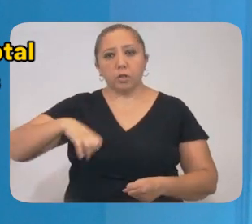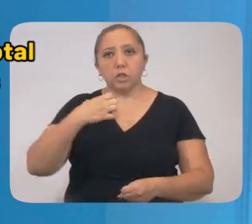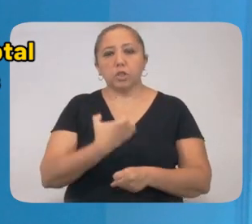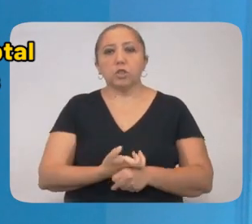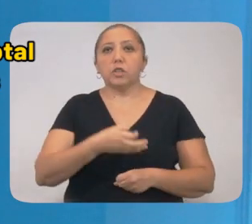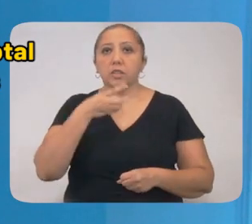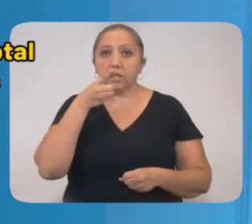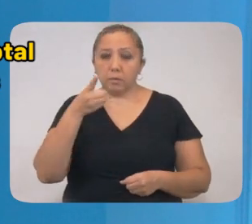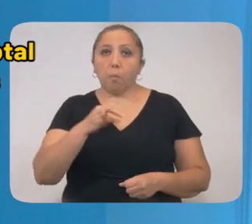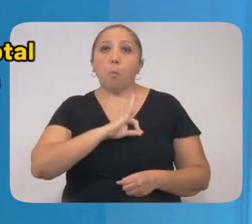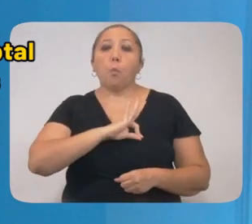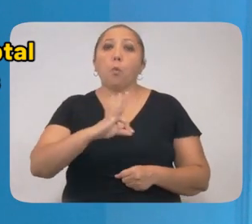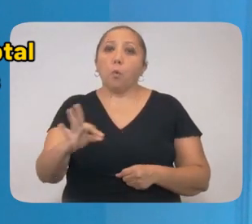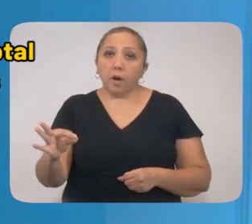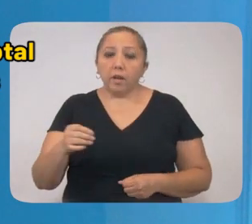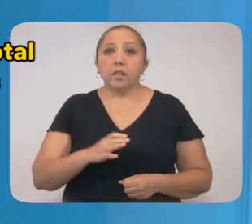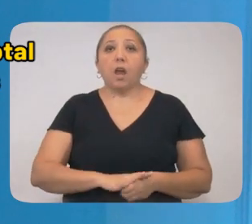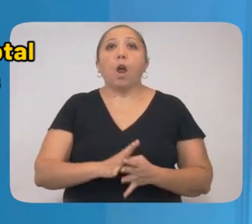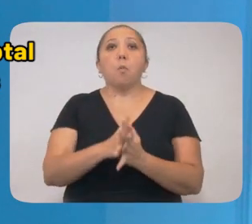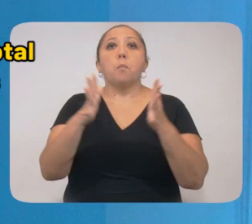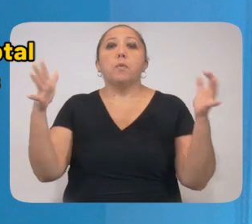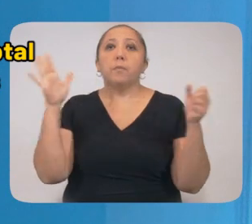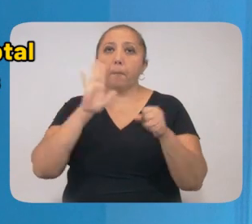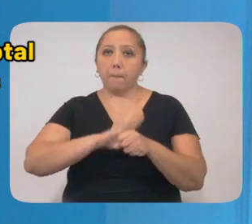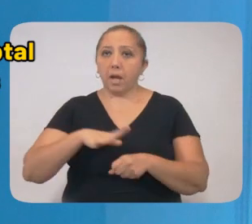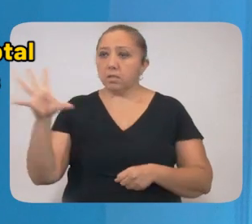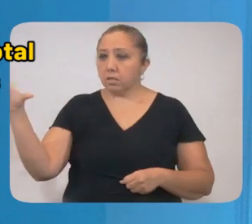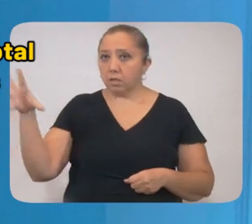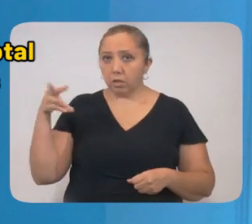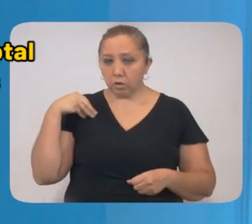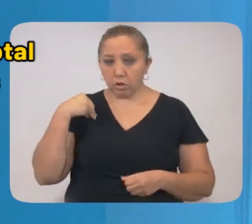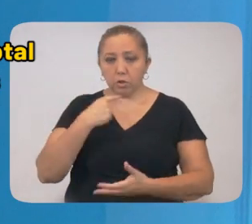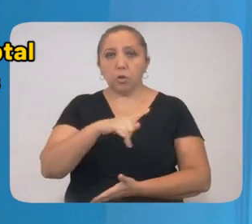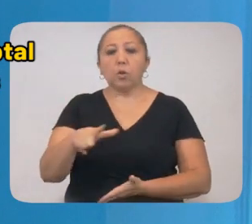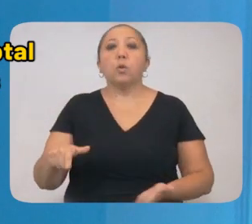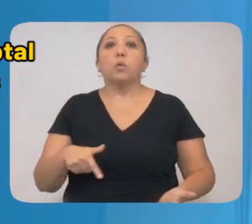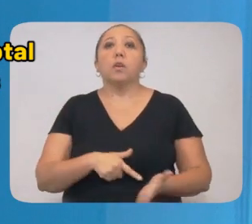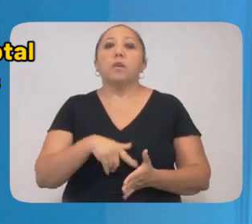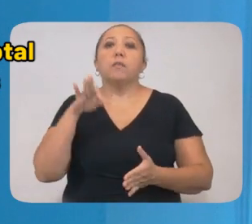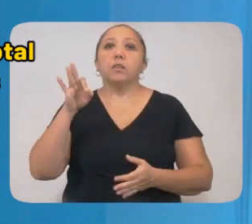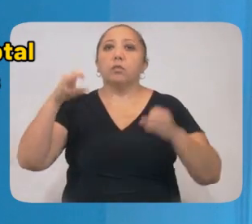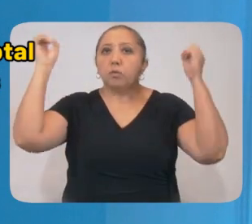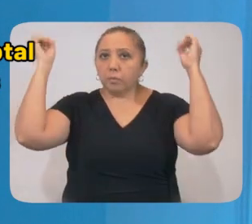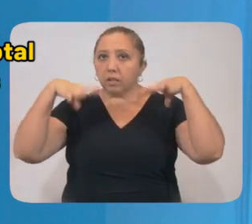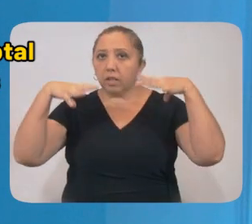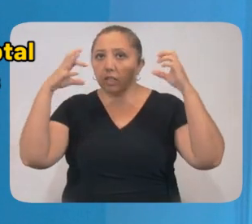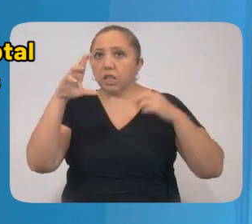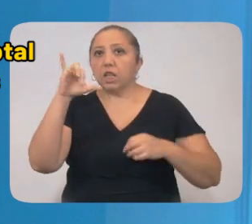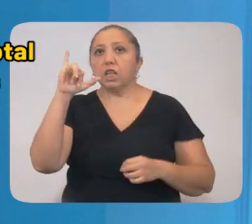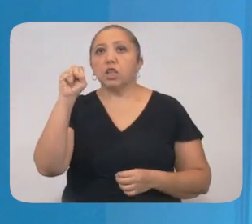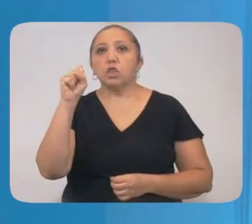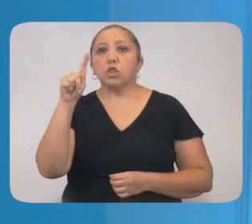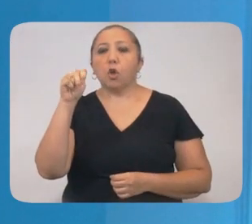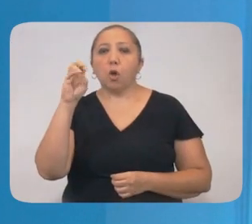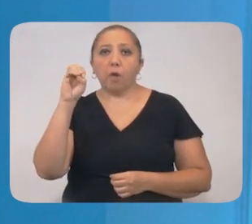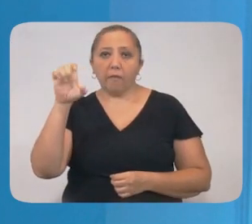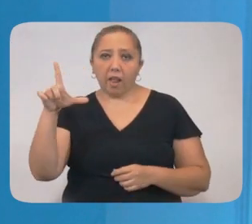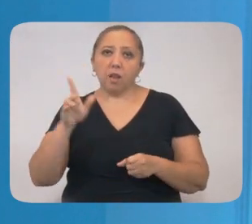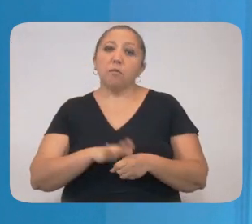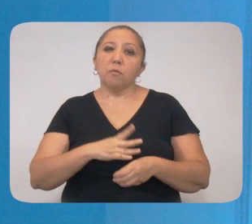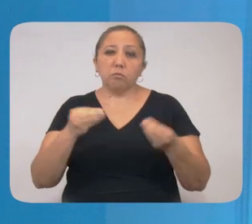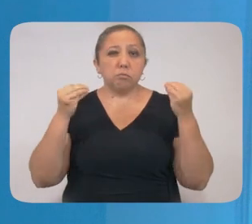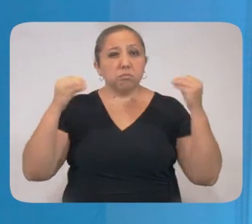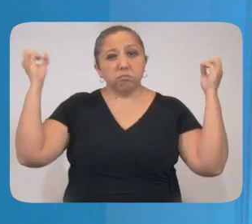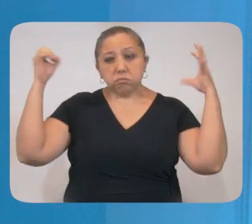Estado alerta de la posibilidad de un incremento de contagios en zonas afectadas por la tormenta tropical Cristóbal, debido a